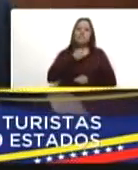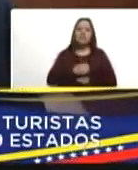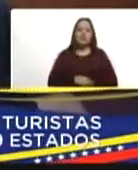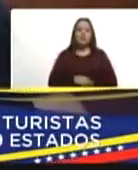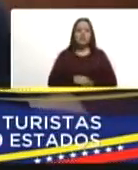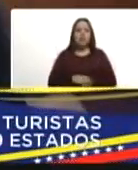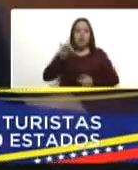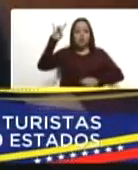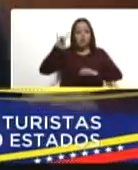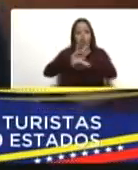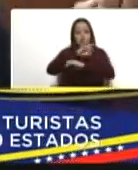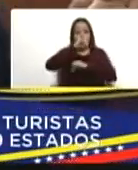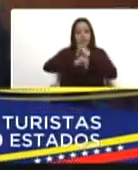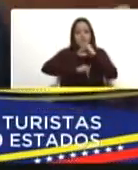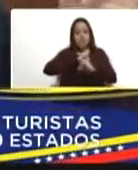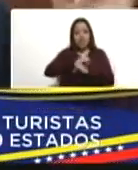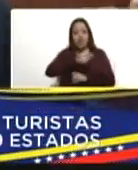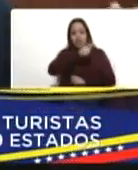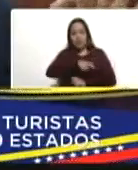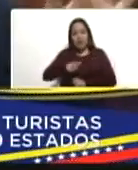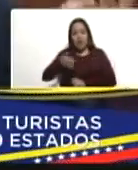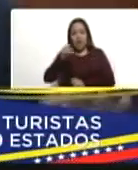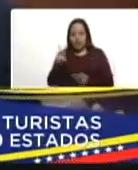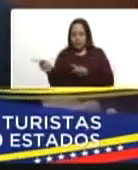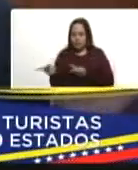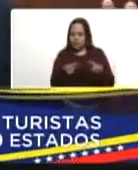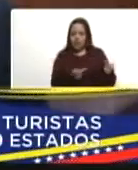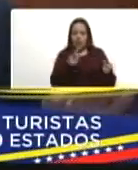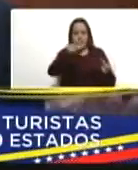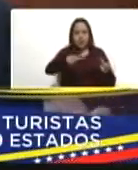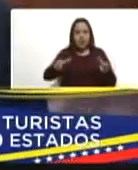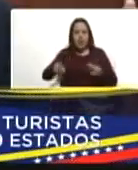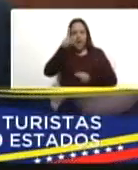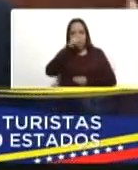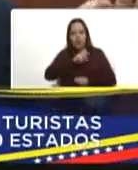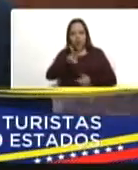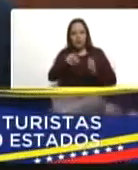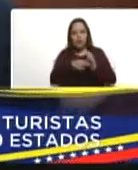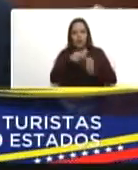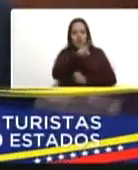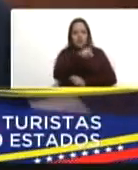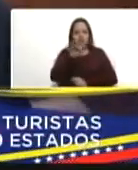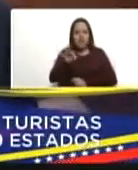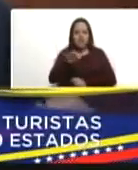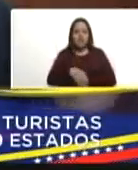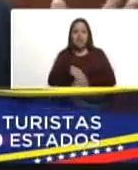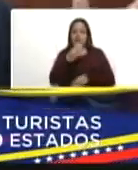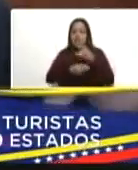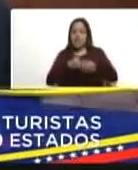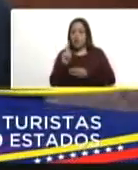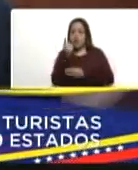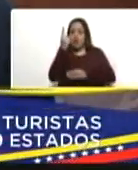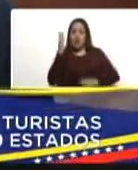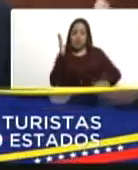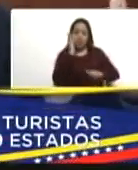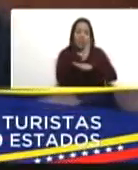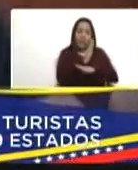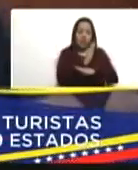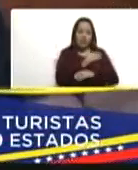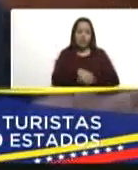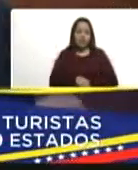internacionales como usted lo ha manifestado recibió en el año 2013 la primera medida coercitiva unilateral los llamados